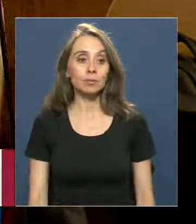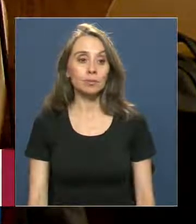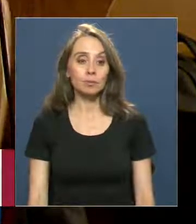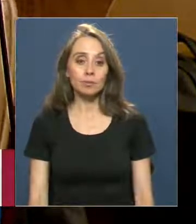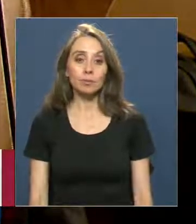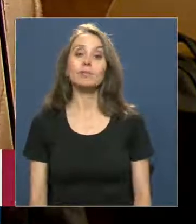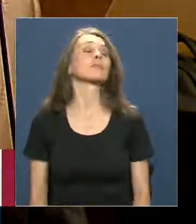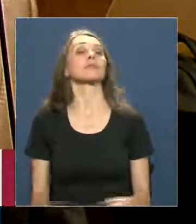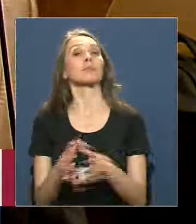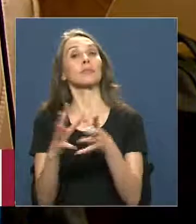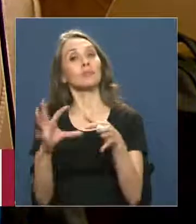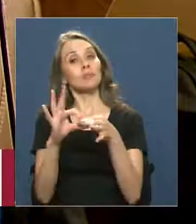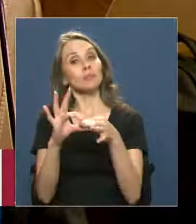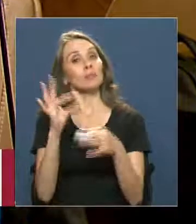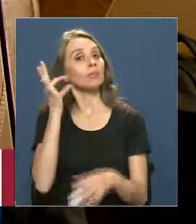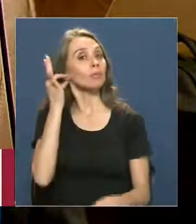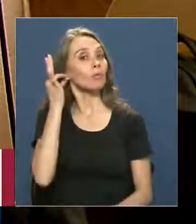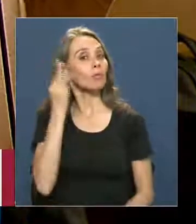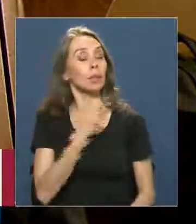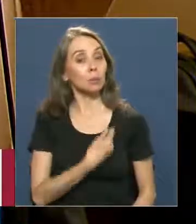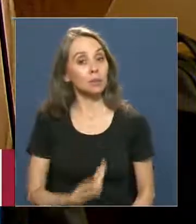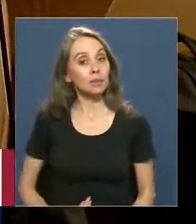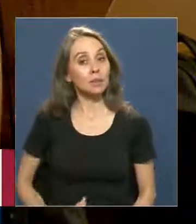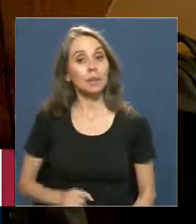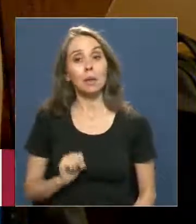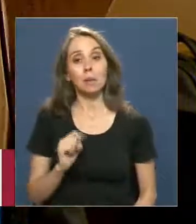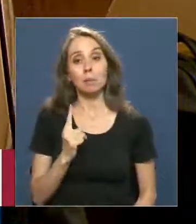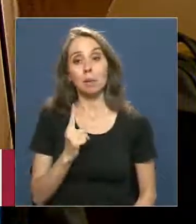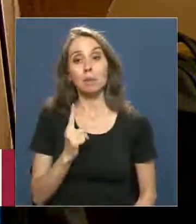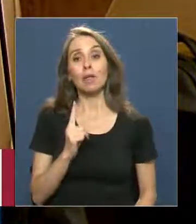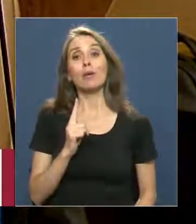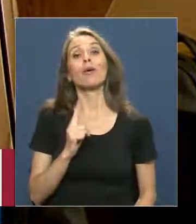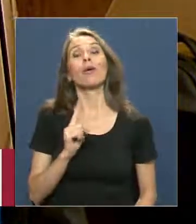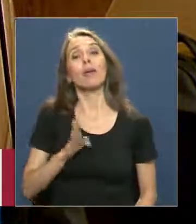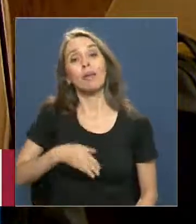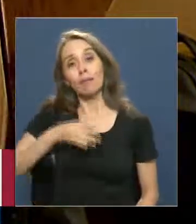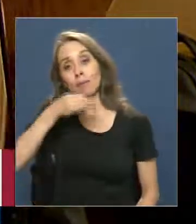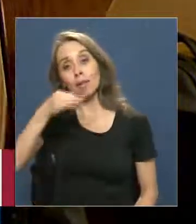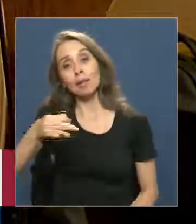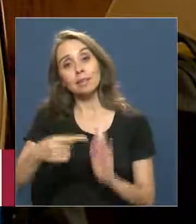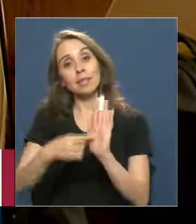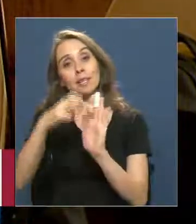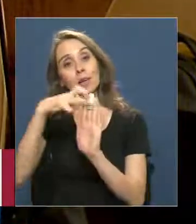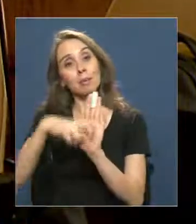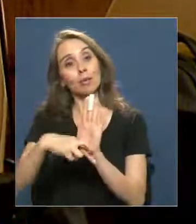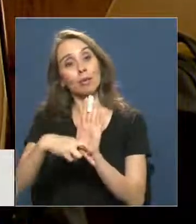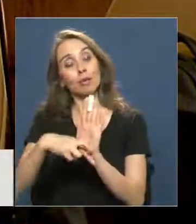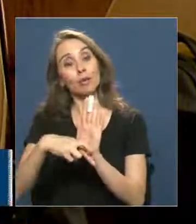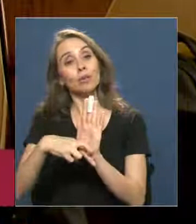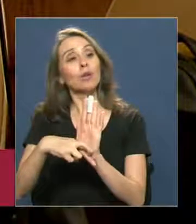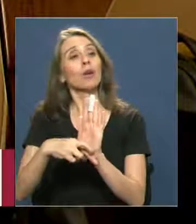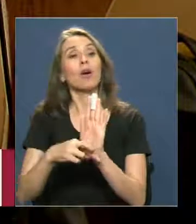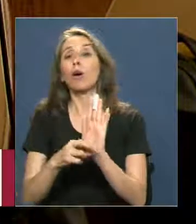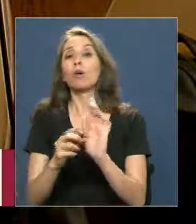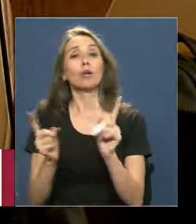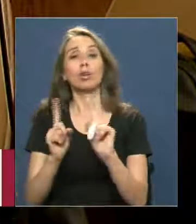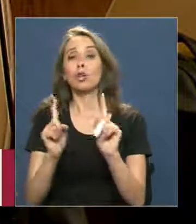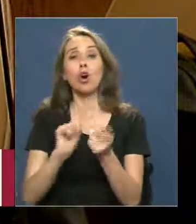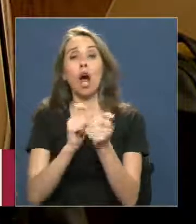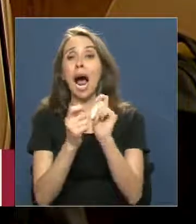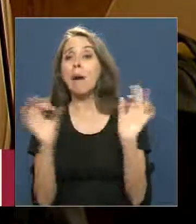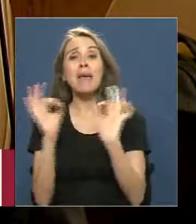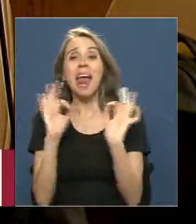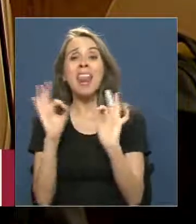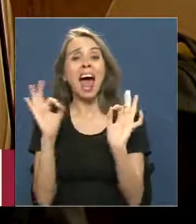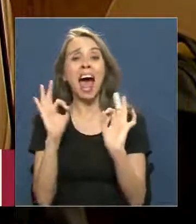Muchas gracias, presidenta. Lo primero, presidente, que hay que señalar respecto de este proyecto es que no modifica en